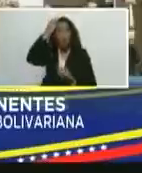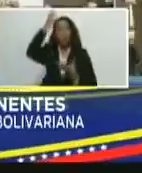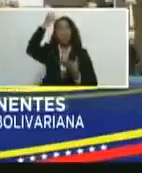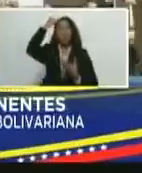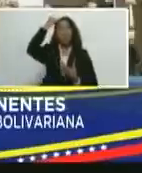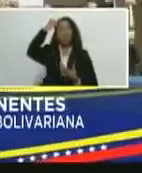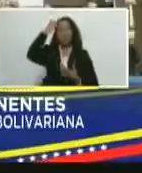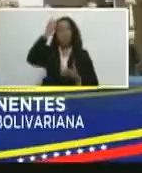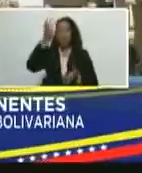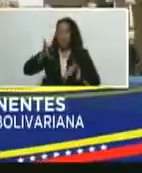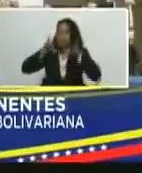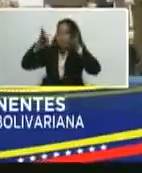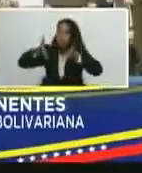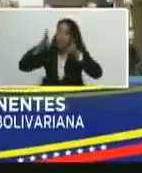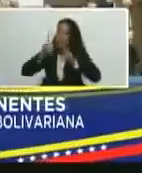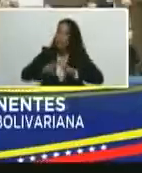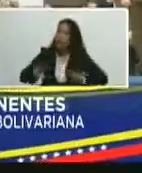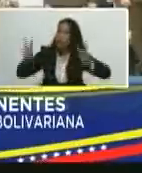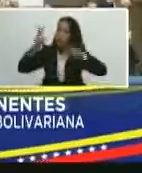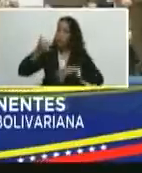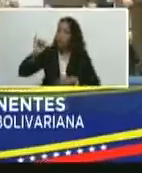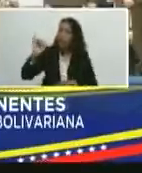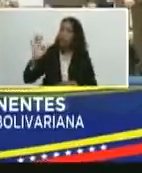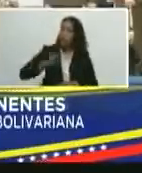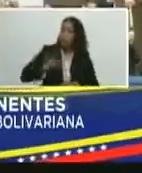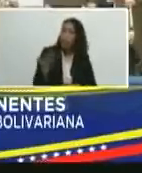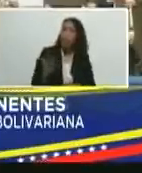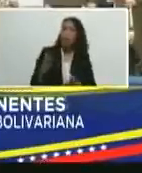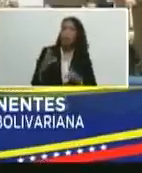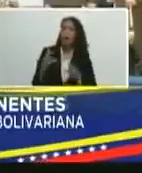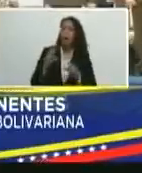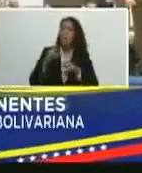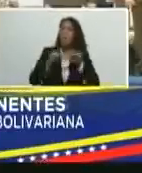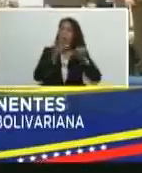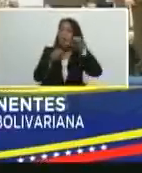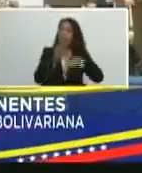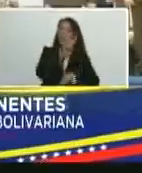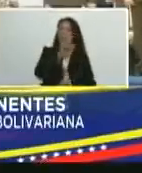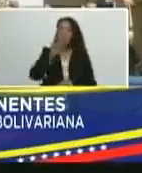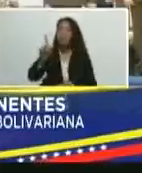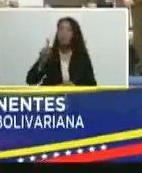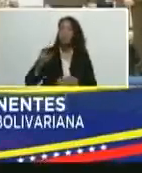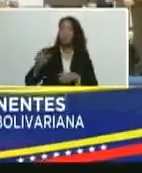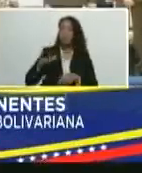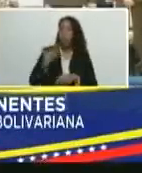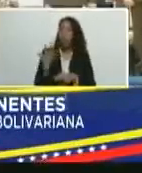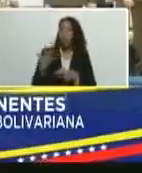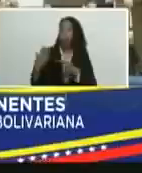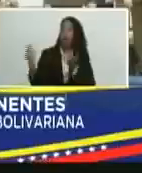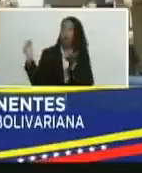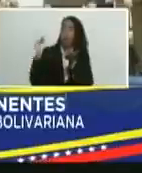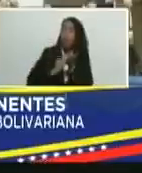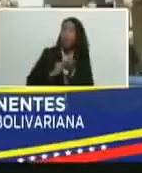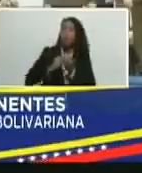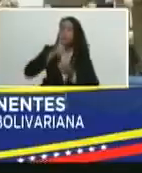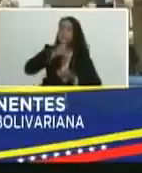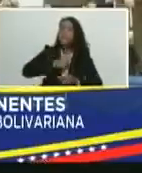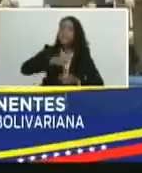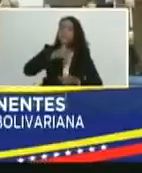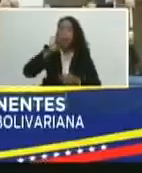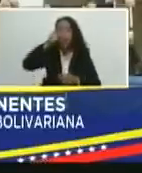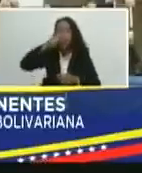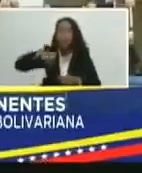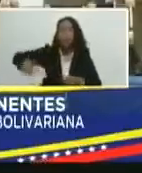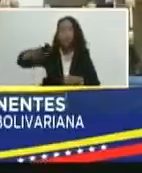nos creó los valores para el siglo XXI, para que lo transitáramos otra vez como pueblo